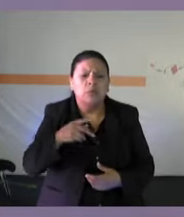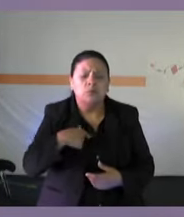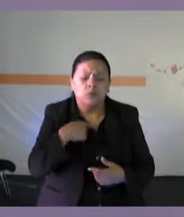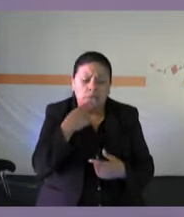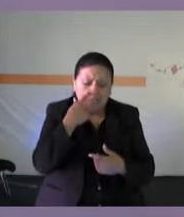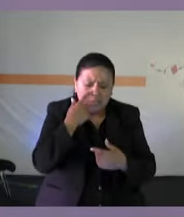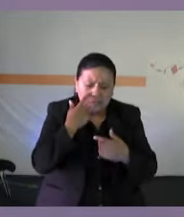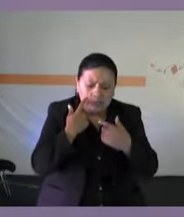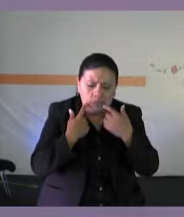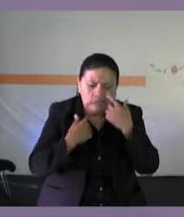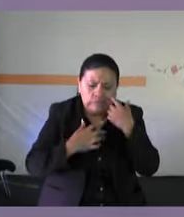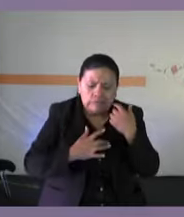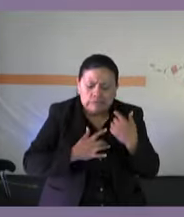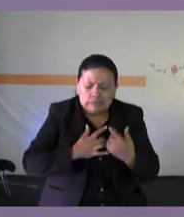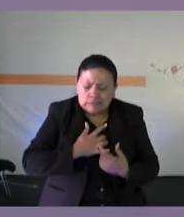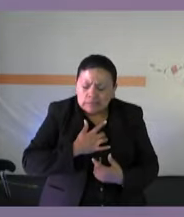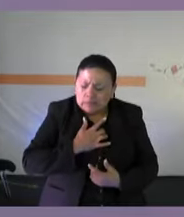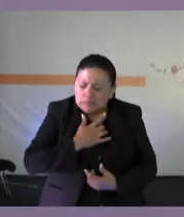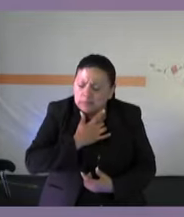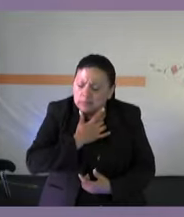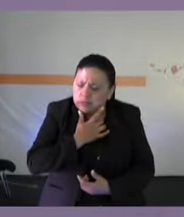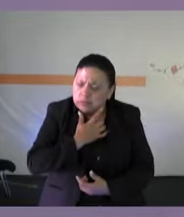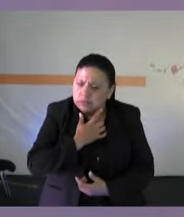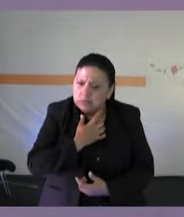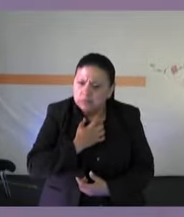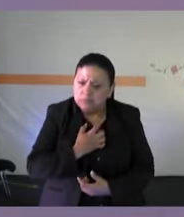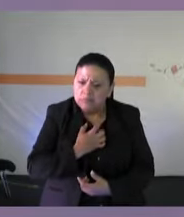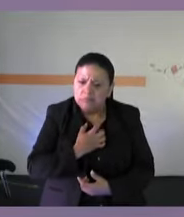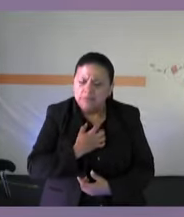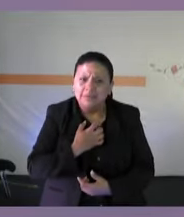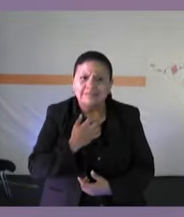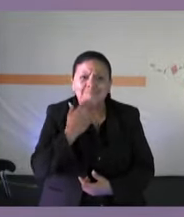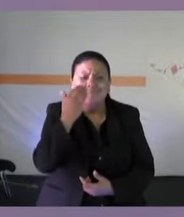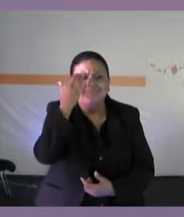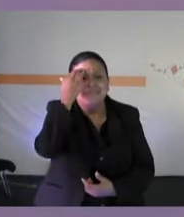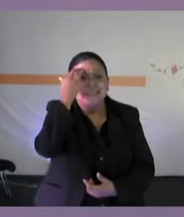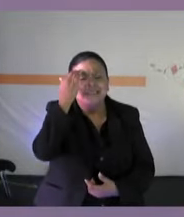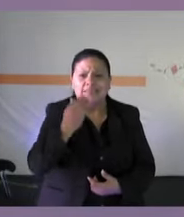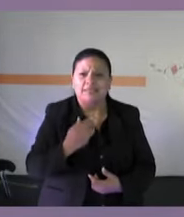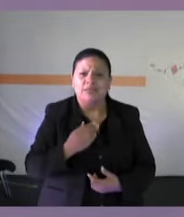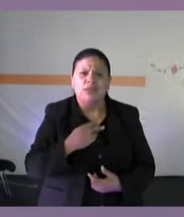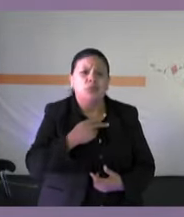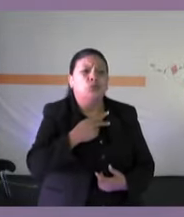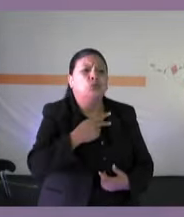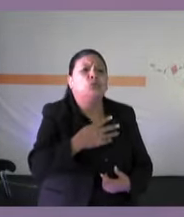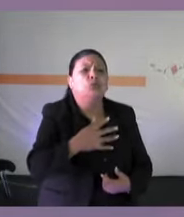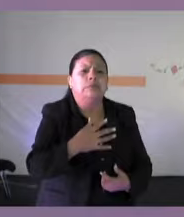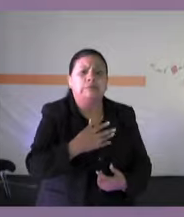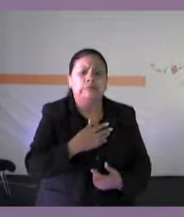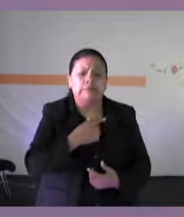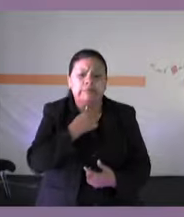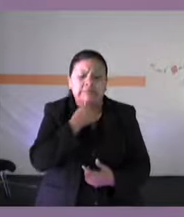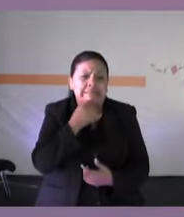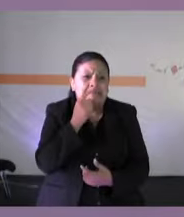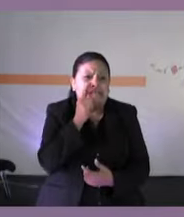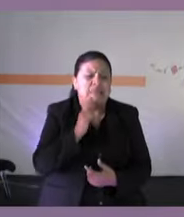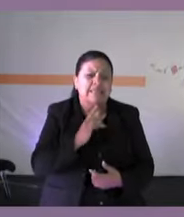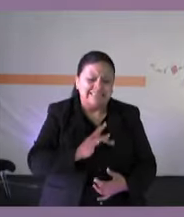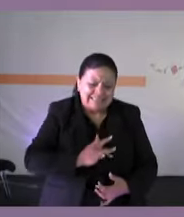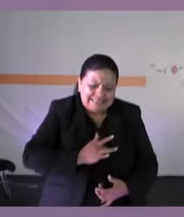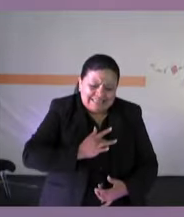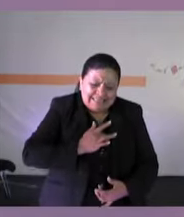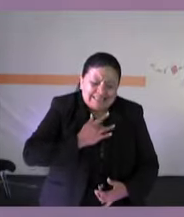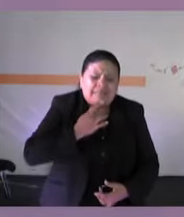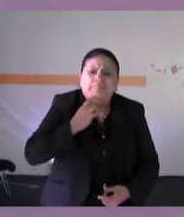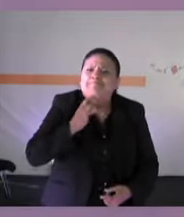Me imagino a ustedes, que son sus niñas, las que les da terror que salgan todos los días a la